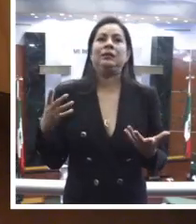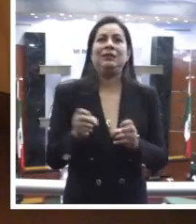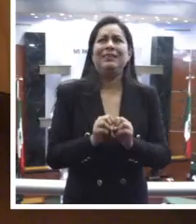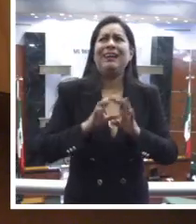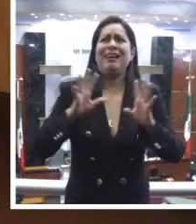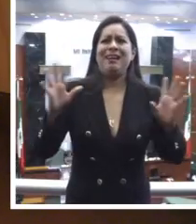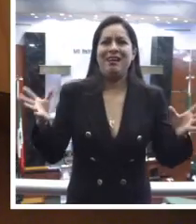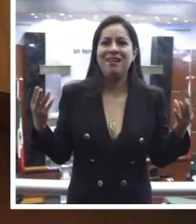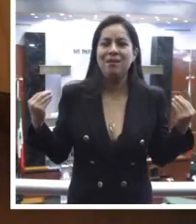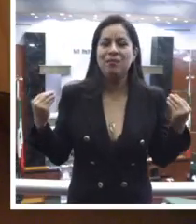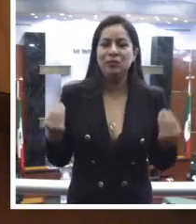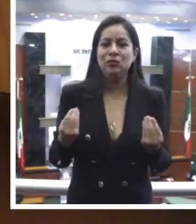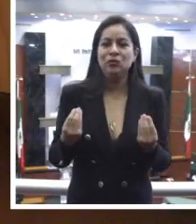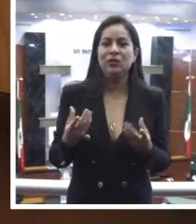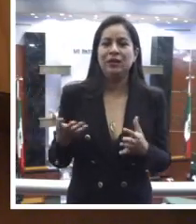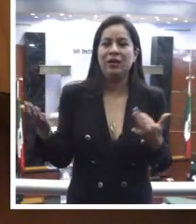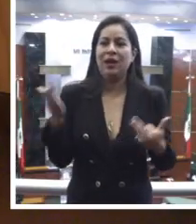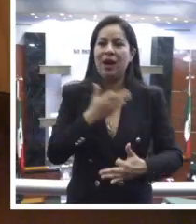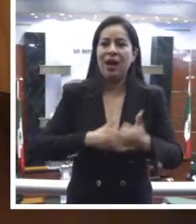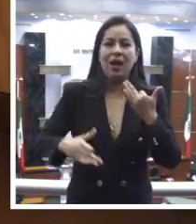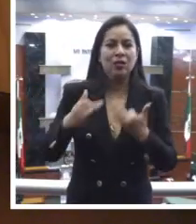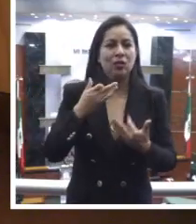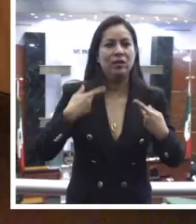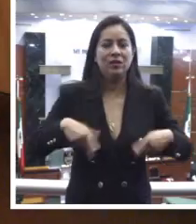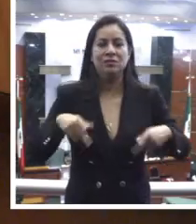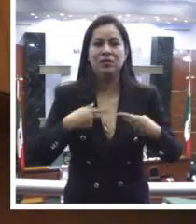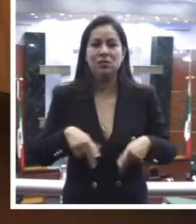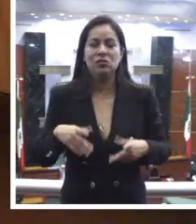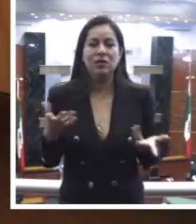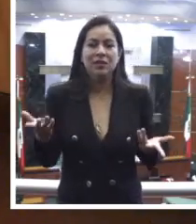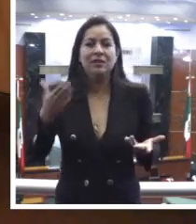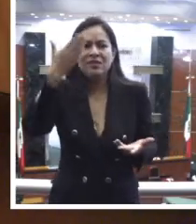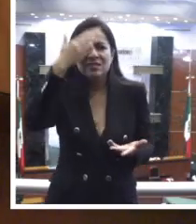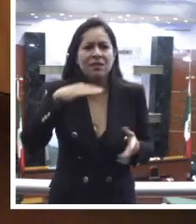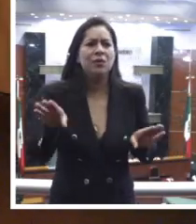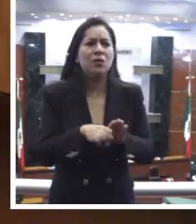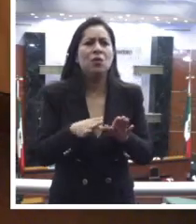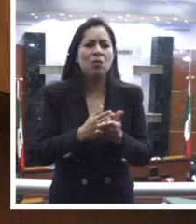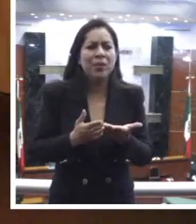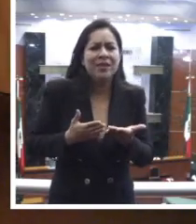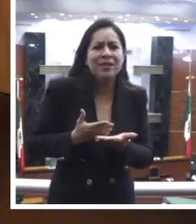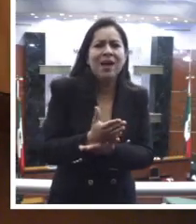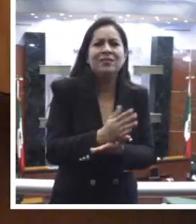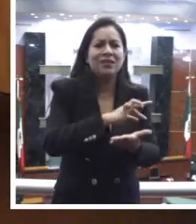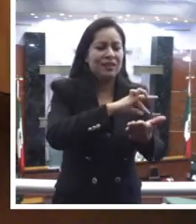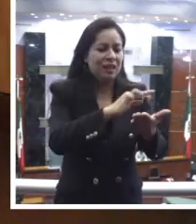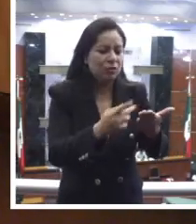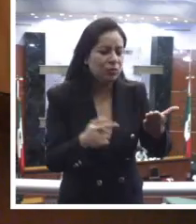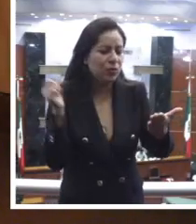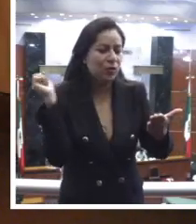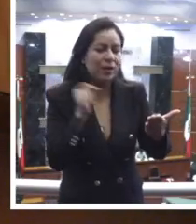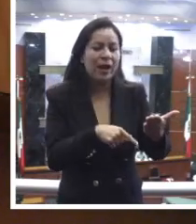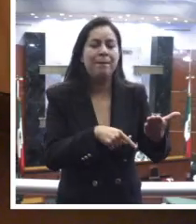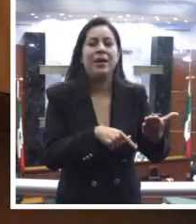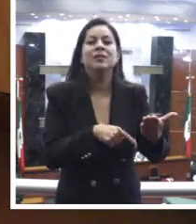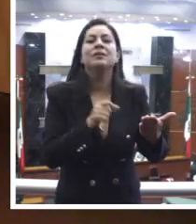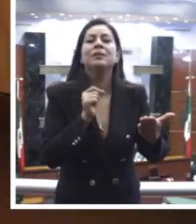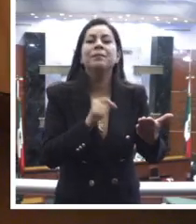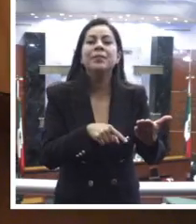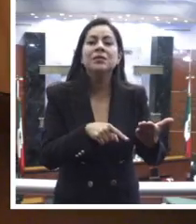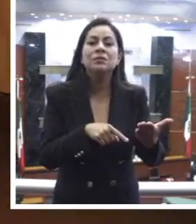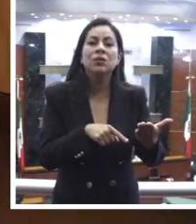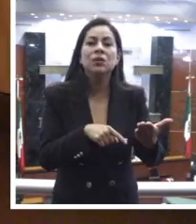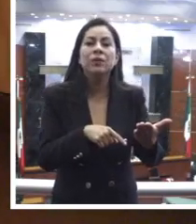clara que permita a todas las y los ciudadanos saber cómo pueden acceder a los programas y desde luego